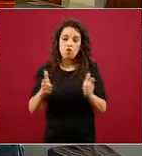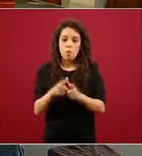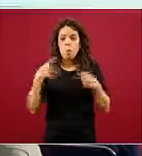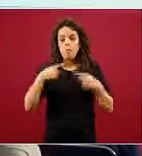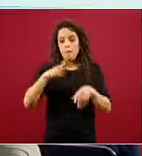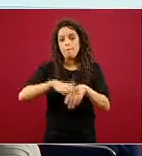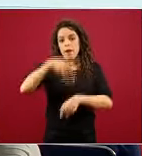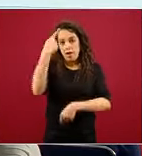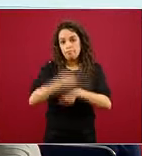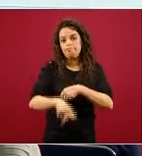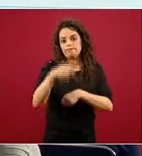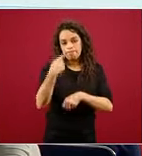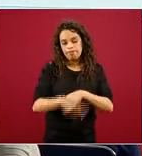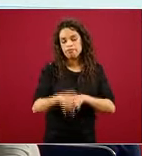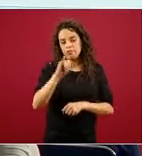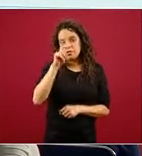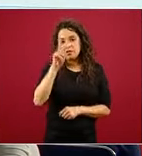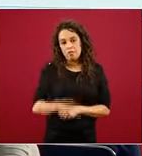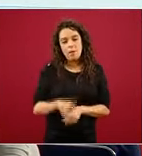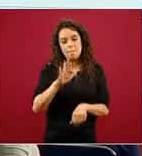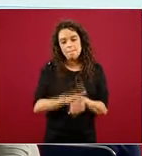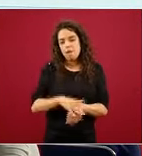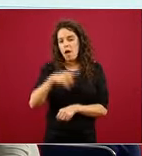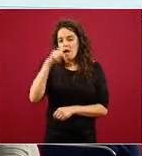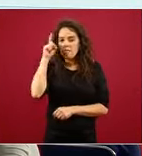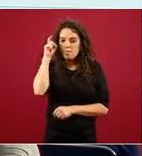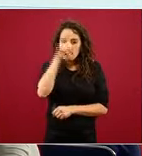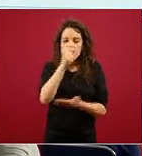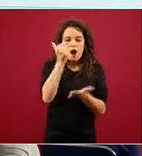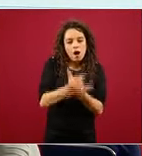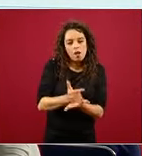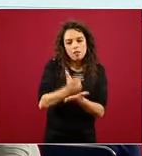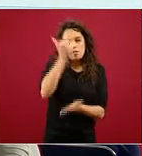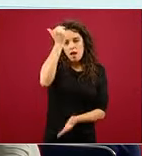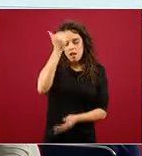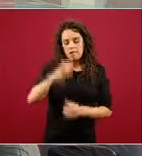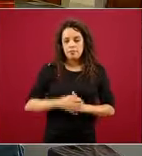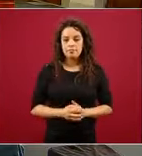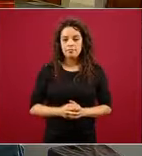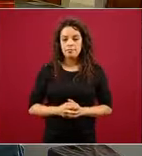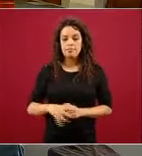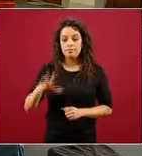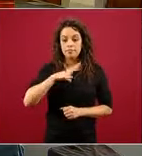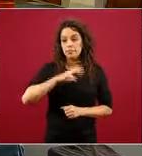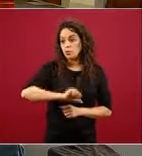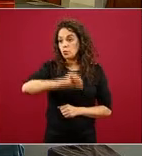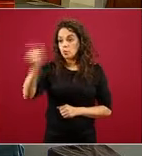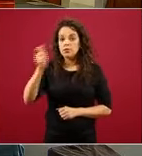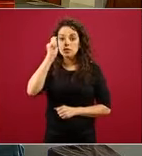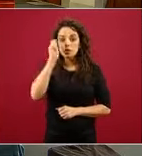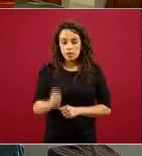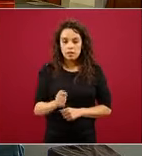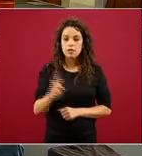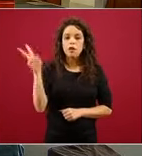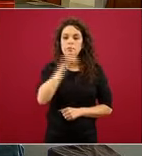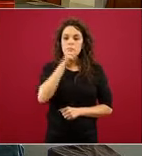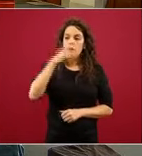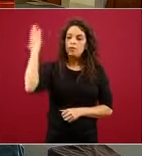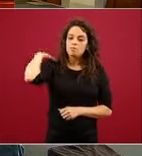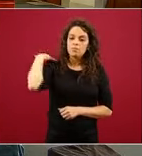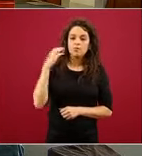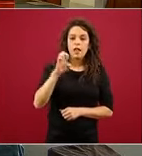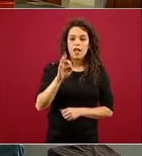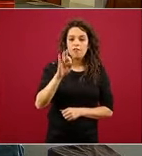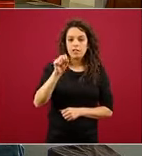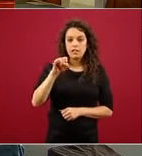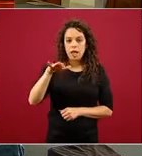más predisposición a complicarse. Pongo ahí algunos ejemplos, como podemos ver también, enfisema, bronquitis crónica o asma son parte también de